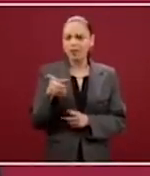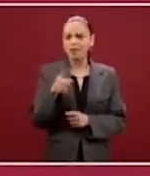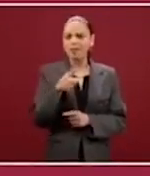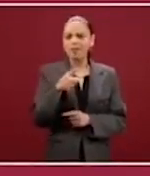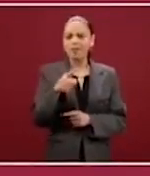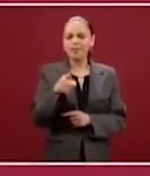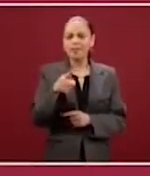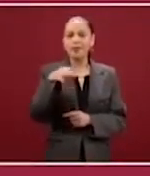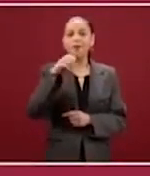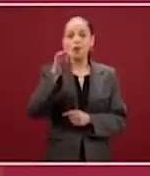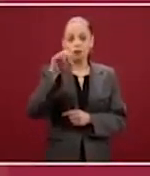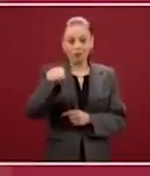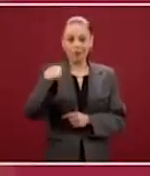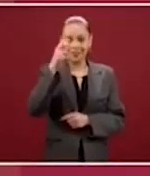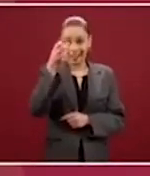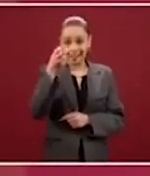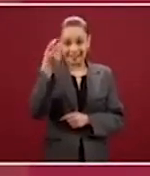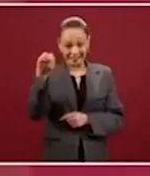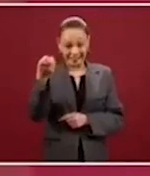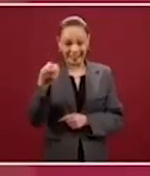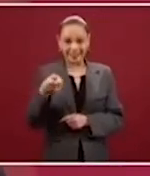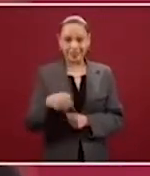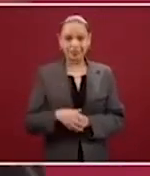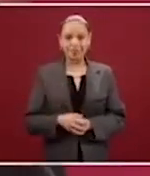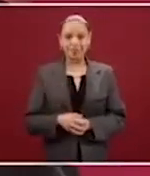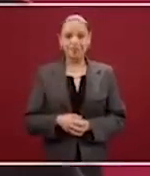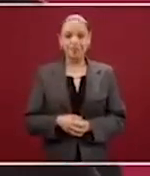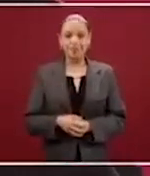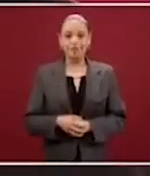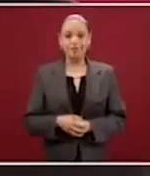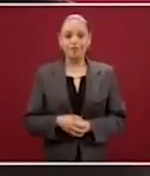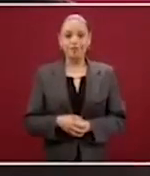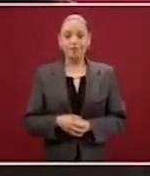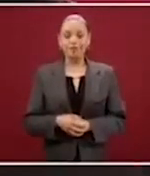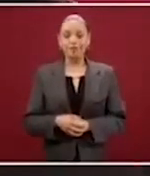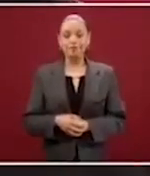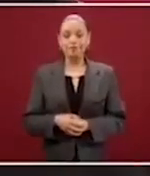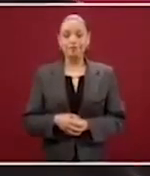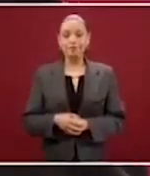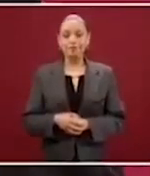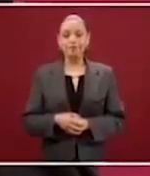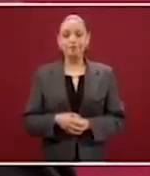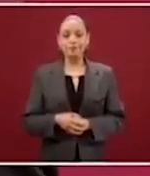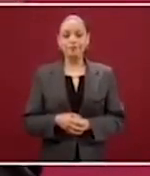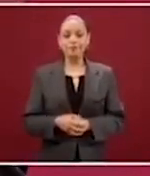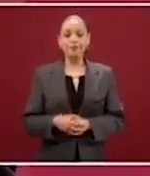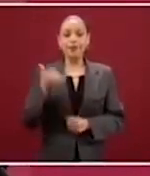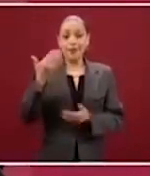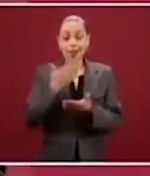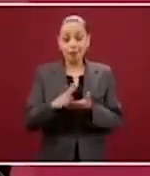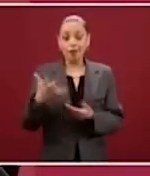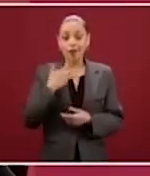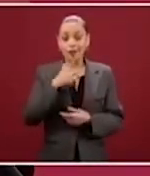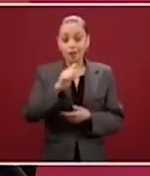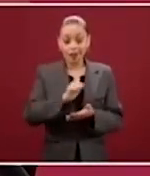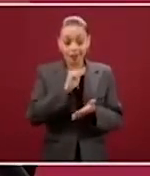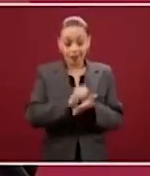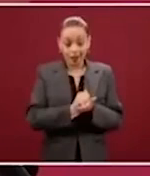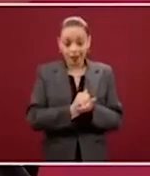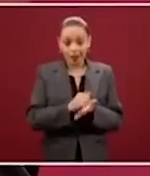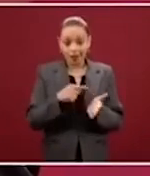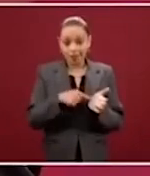Gómez Morfín. Desde entonces, pero además está en actas.